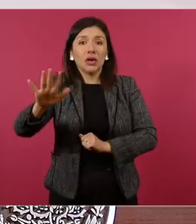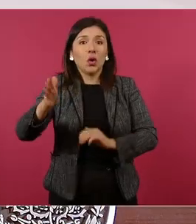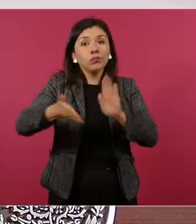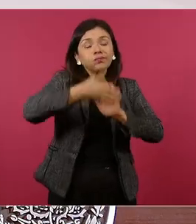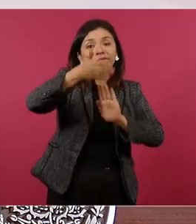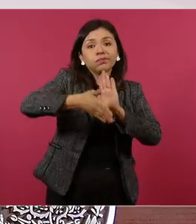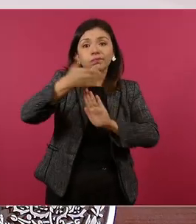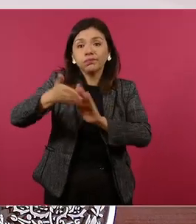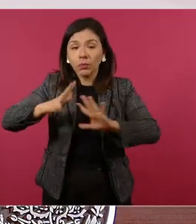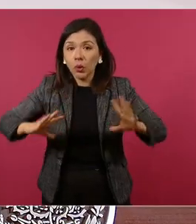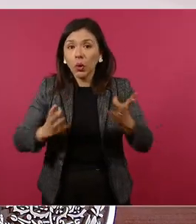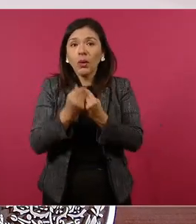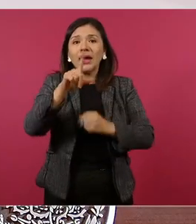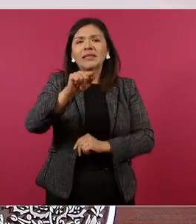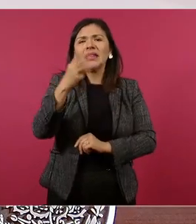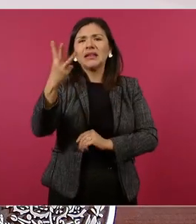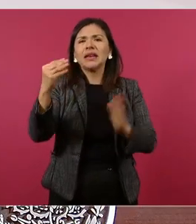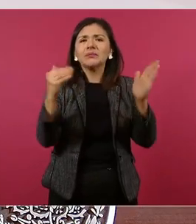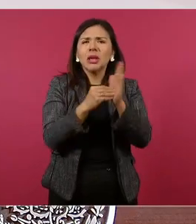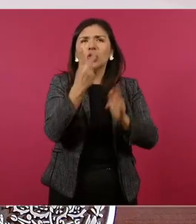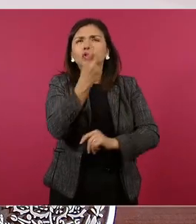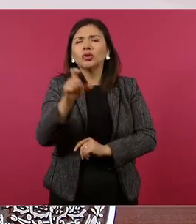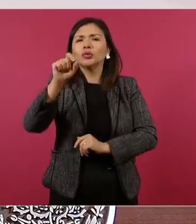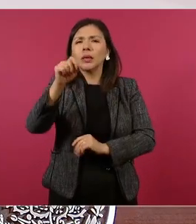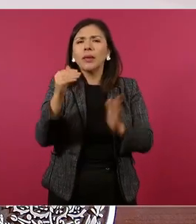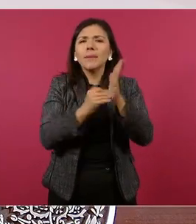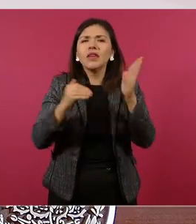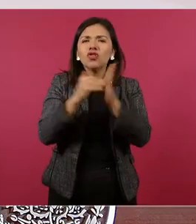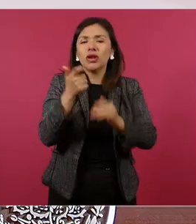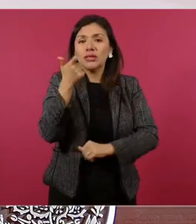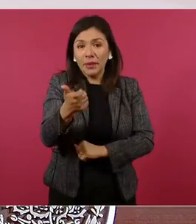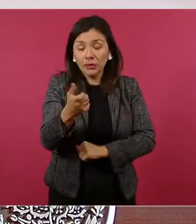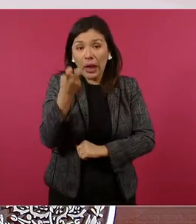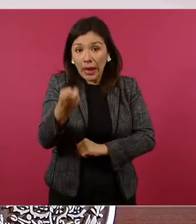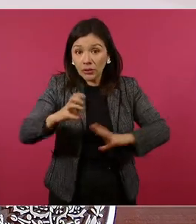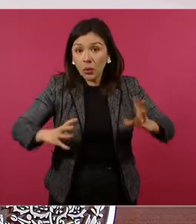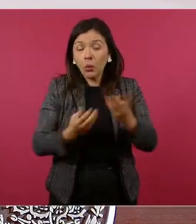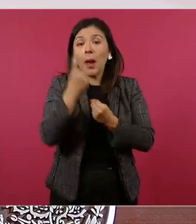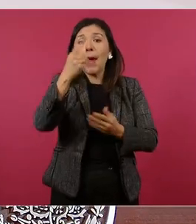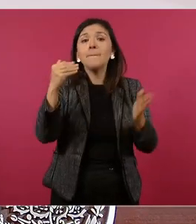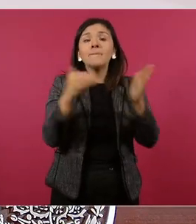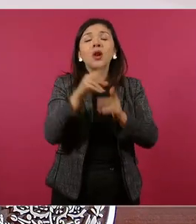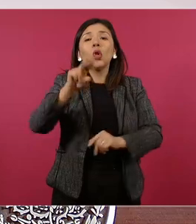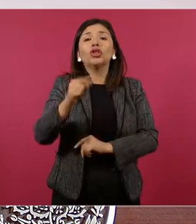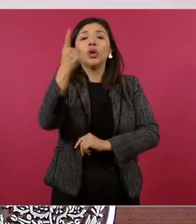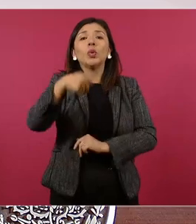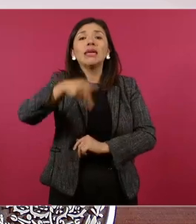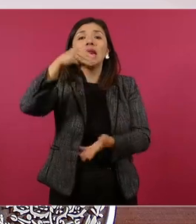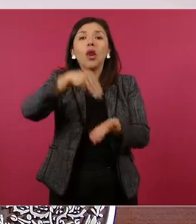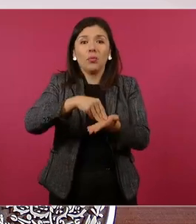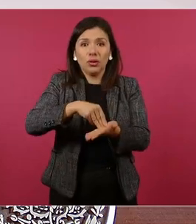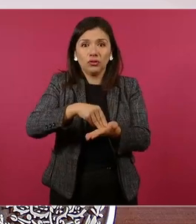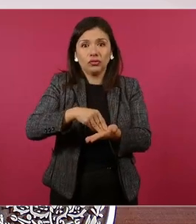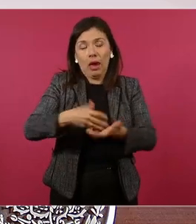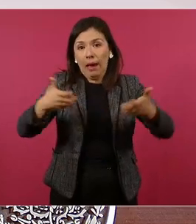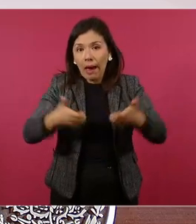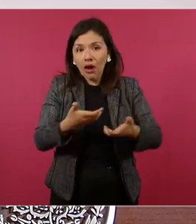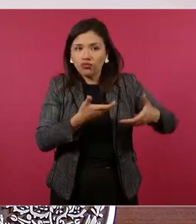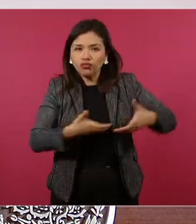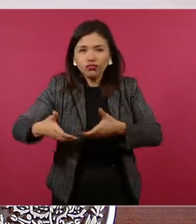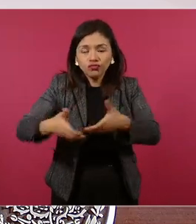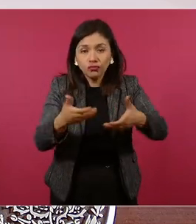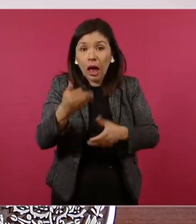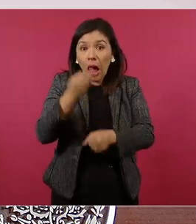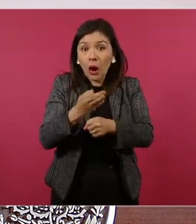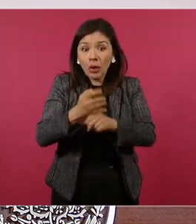de 73220 millones de pesos para totalizar 1081 km de estas ya hemos concluido